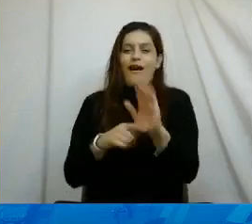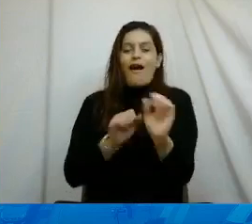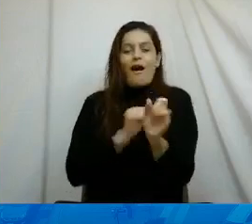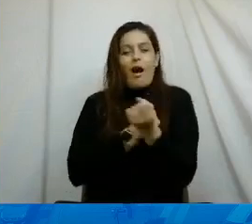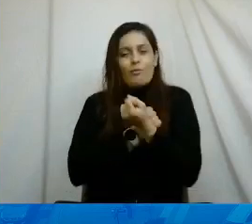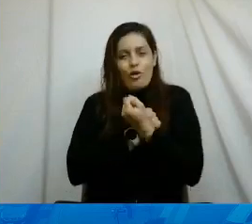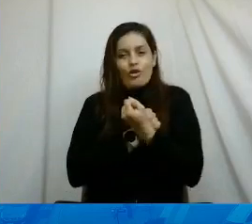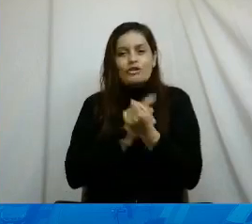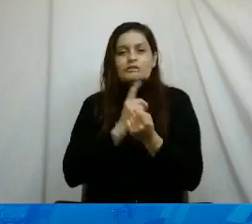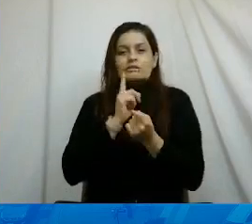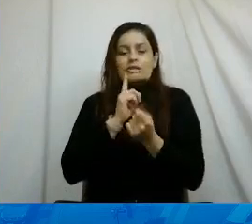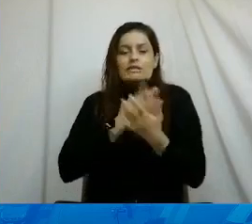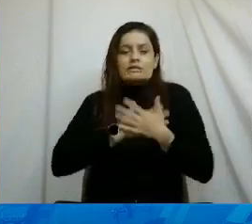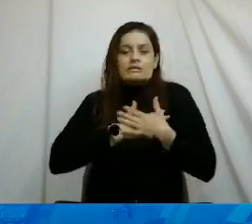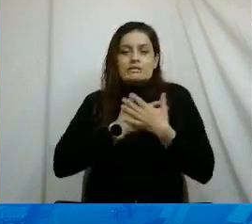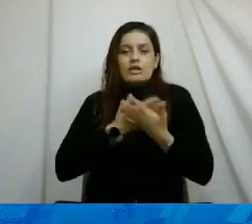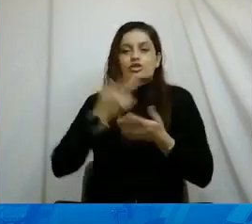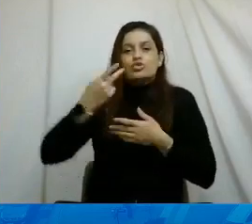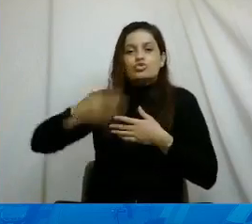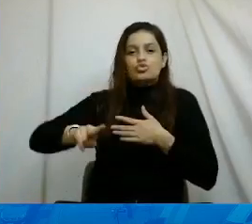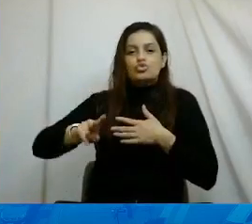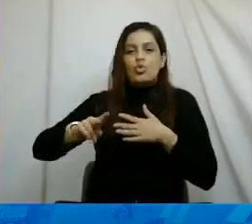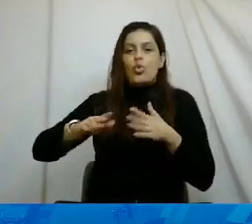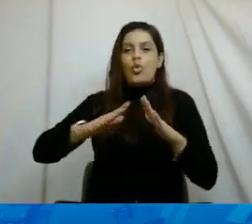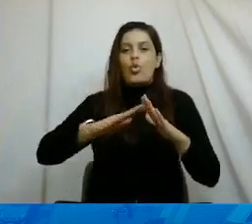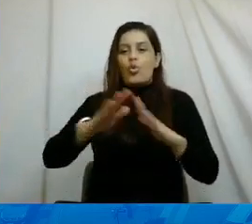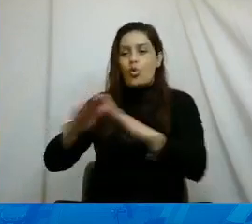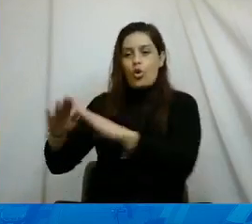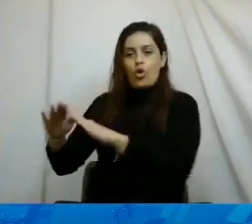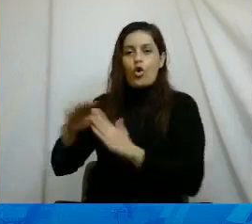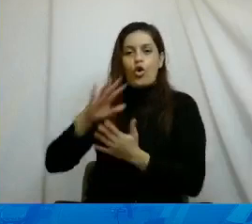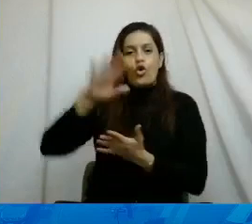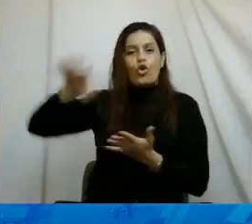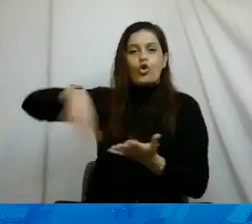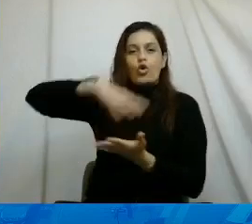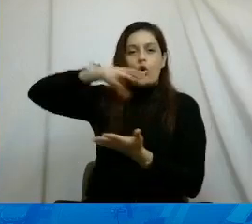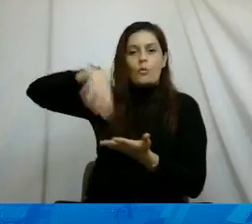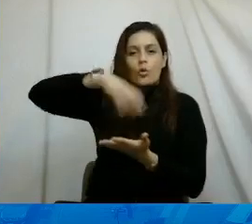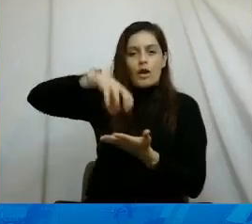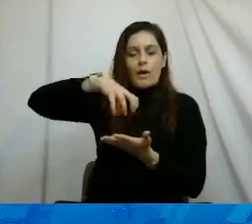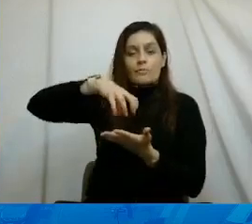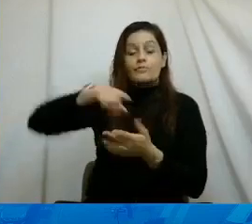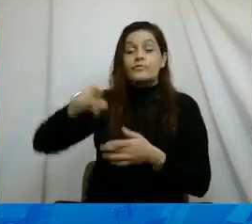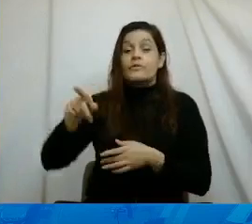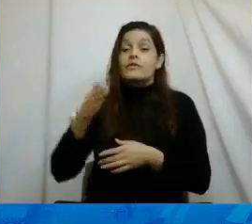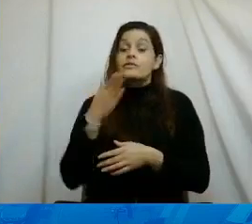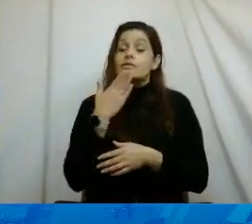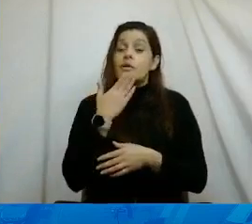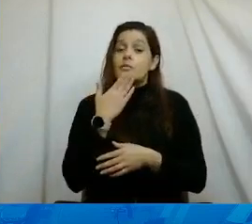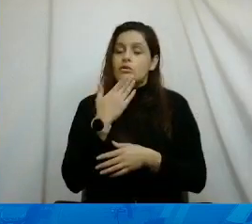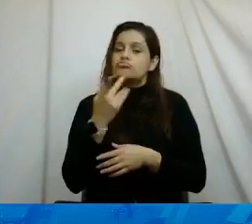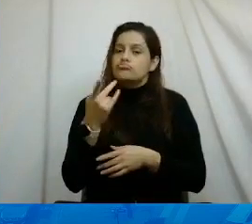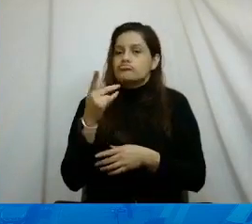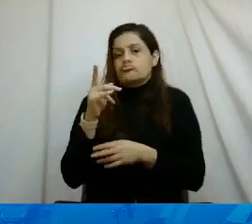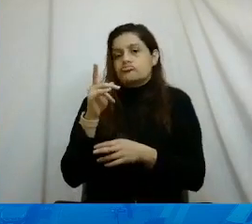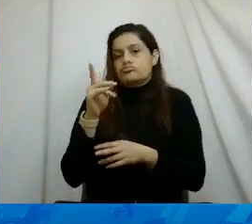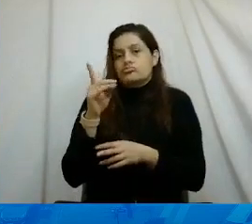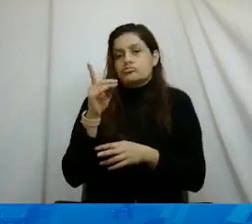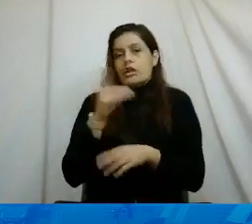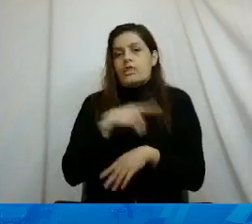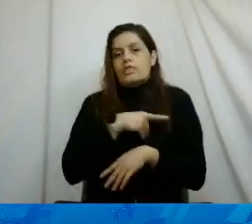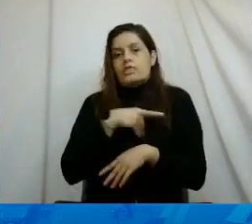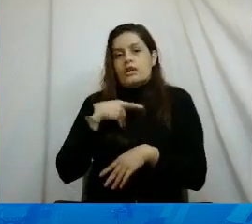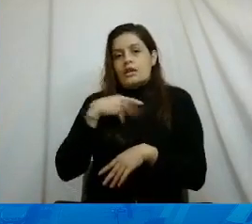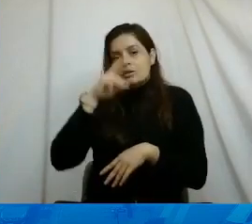que sentía por su comuna y el compromiso que tenía con los vecinos. Claramente digno de destacar